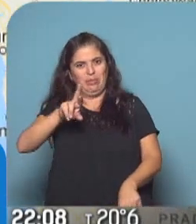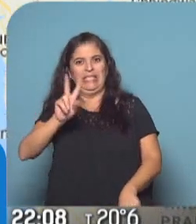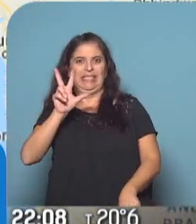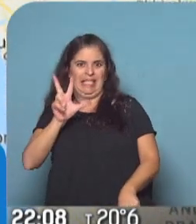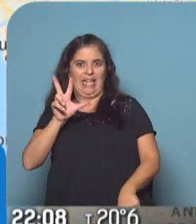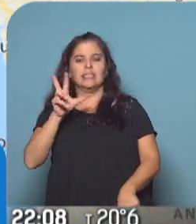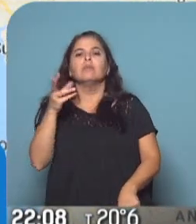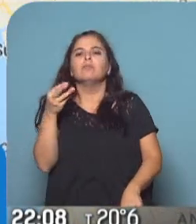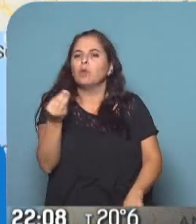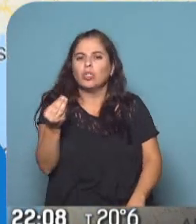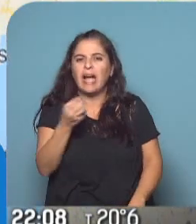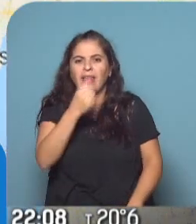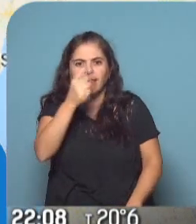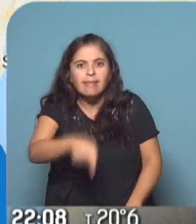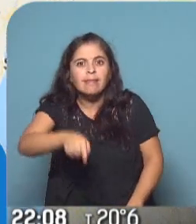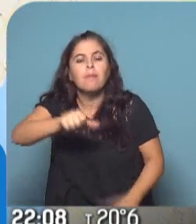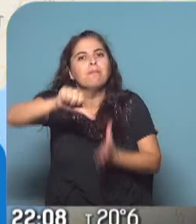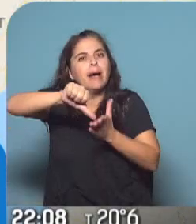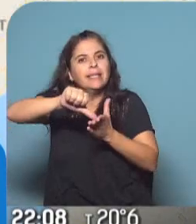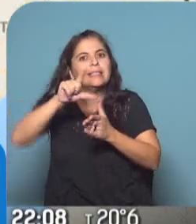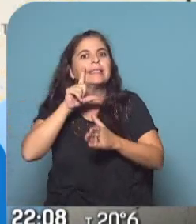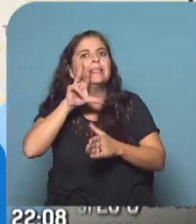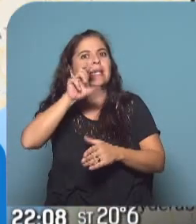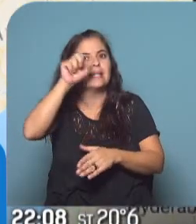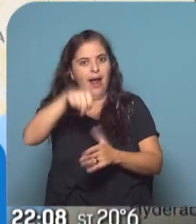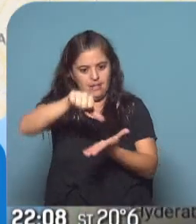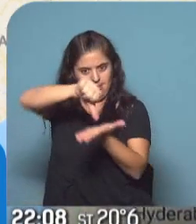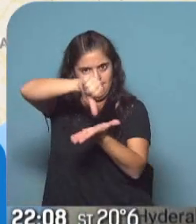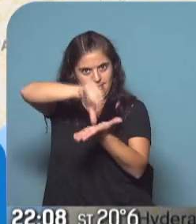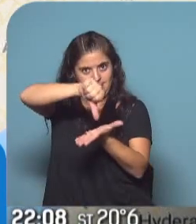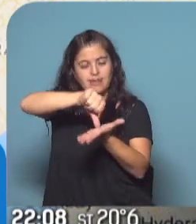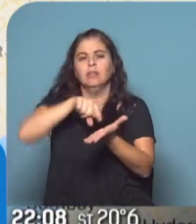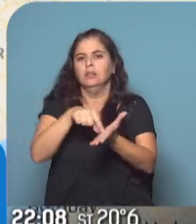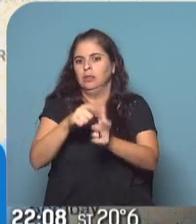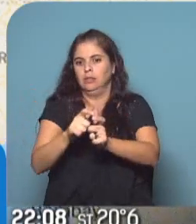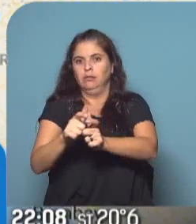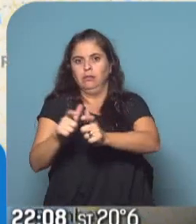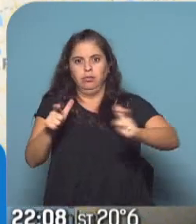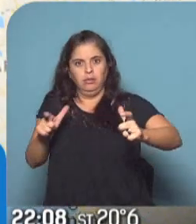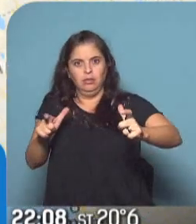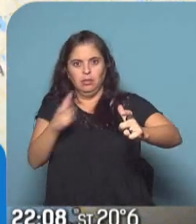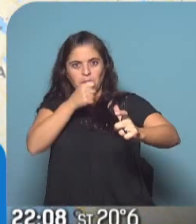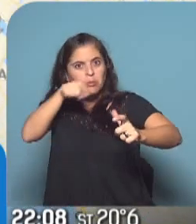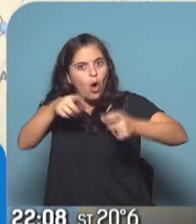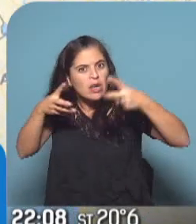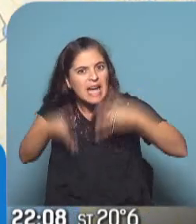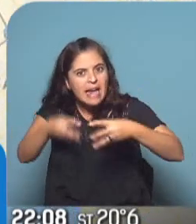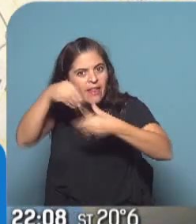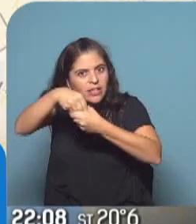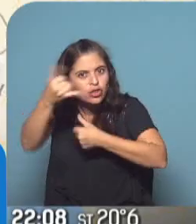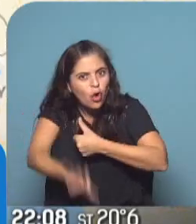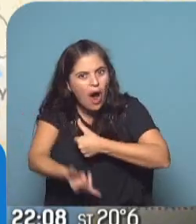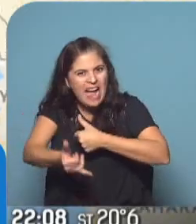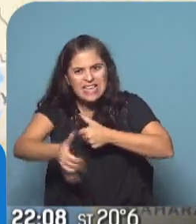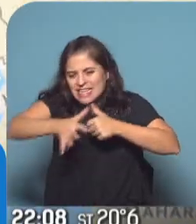situación geográfica en el corazón de Eurasia con control sobre el estrecho de Hormuz garantizan que una guerra en Irán podría desestabilizar a toda la región